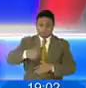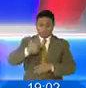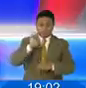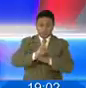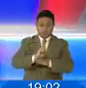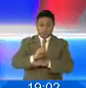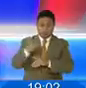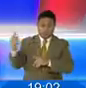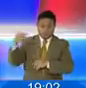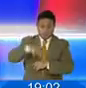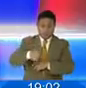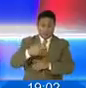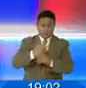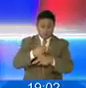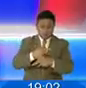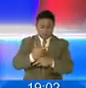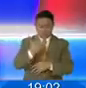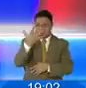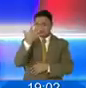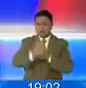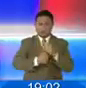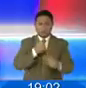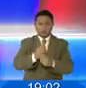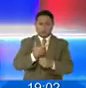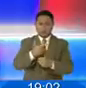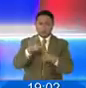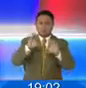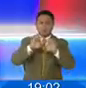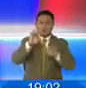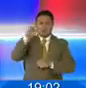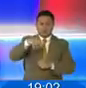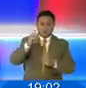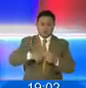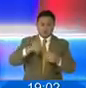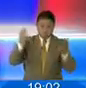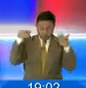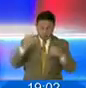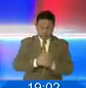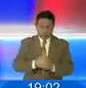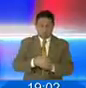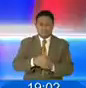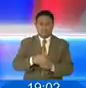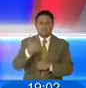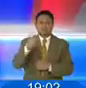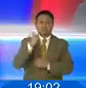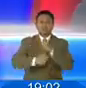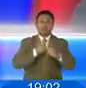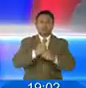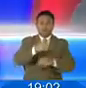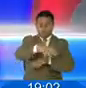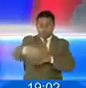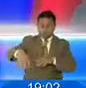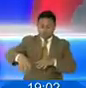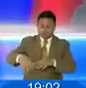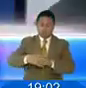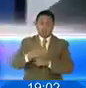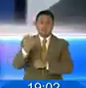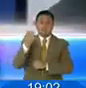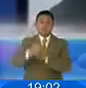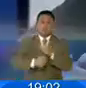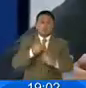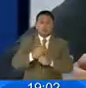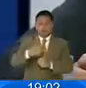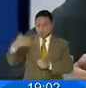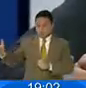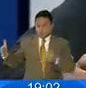Ecuador. 5 años a las que se instalen en Quito y Guayaquil, 10 años en provincias y 15 años en zonas de frontera.